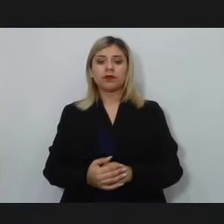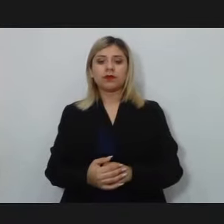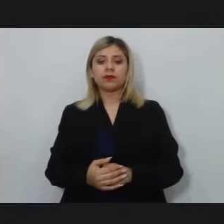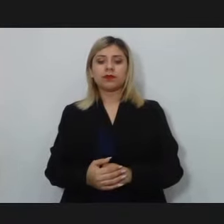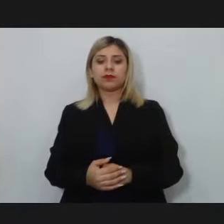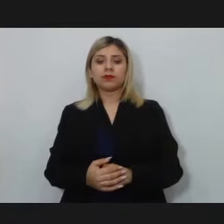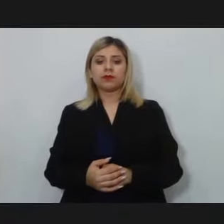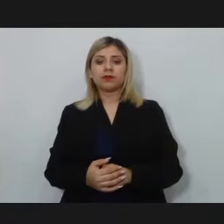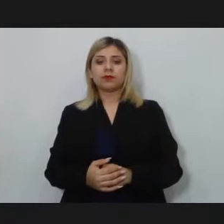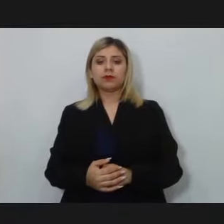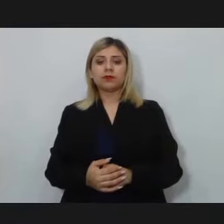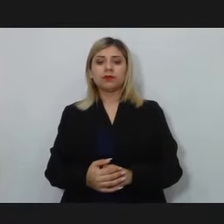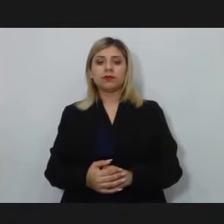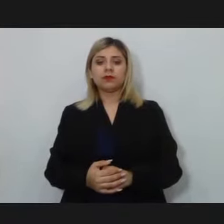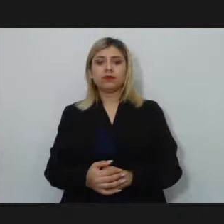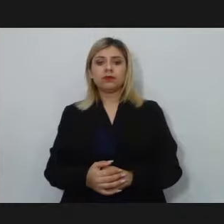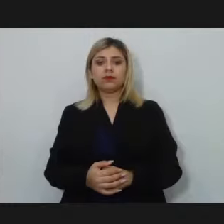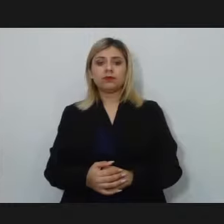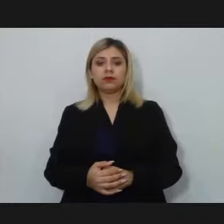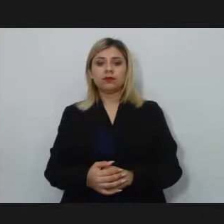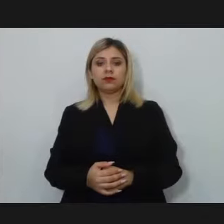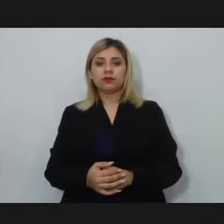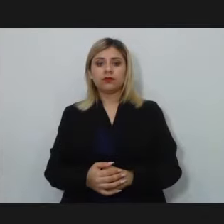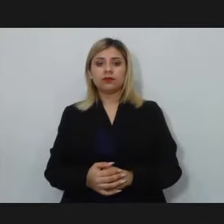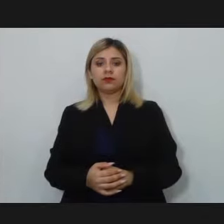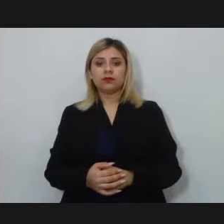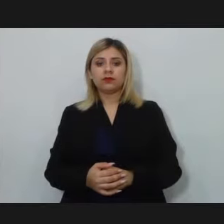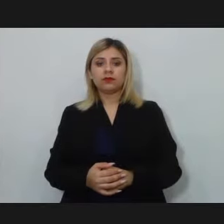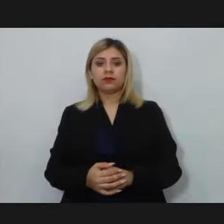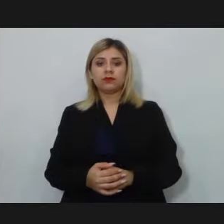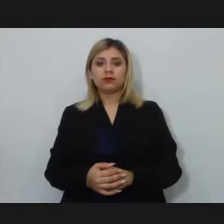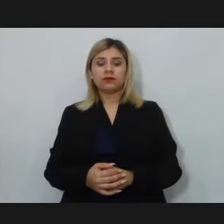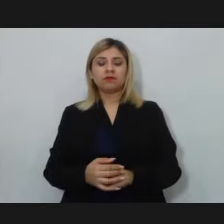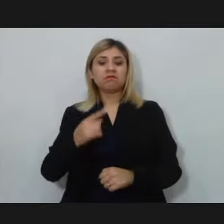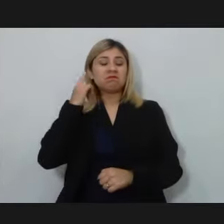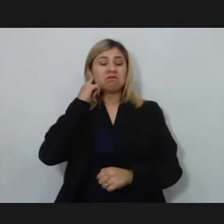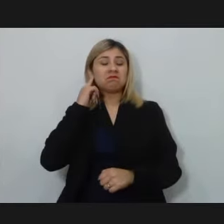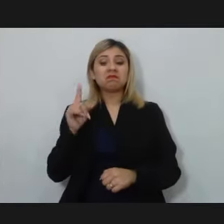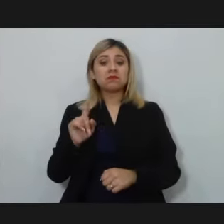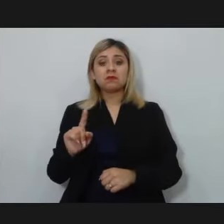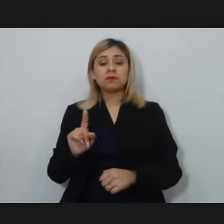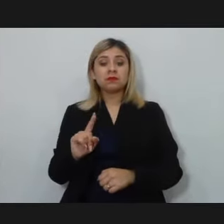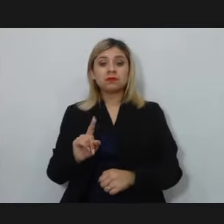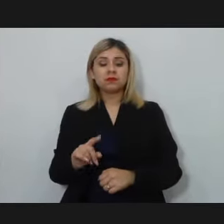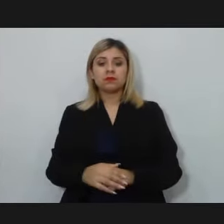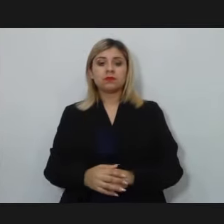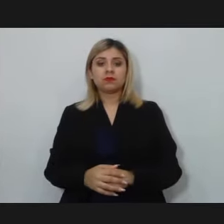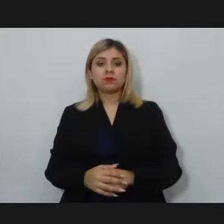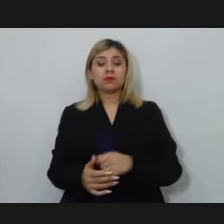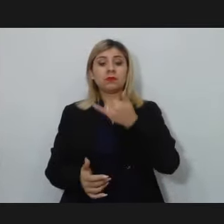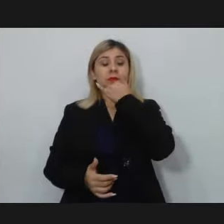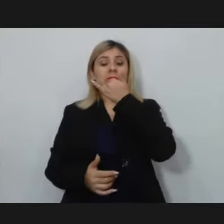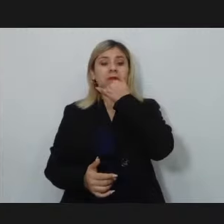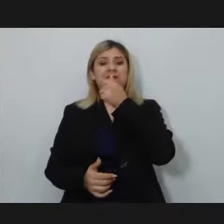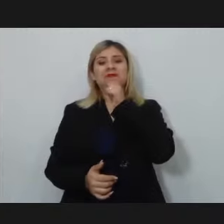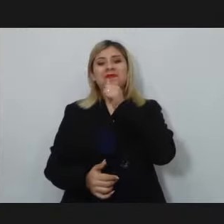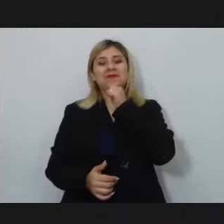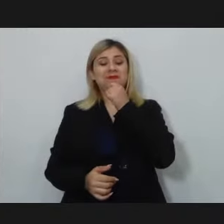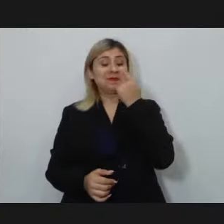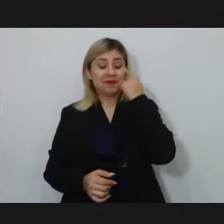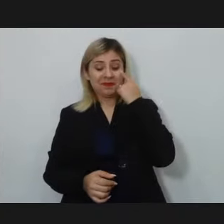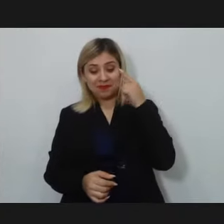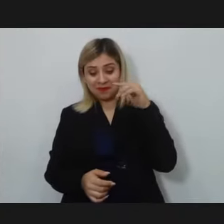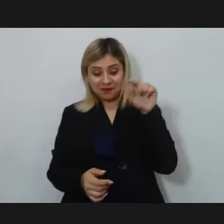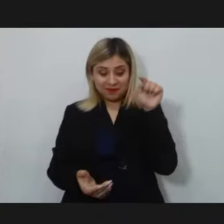eh muy breve eh consejera presidenta Muchas gracias por cerme la voz de de no equipararse a los partidos y y a las